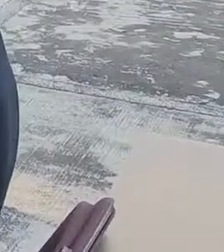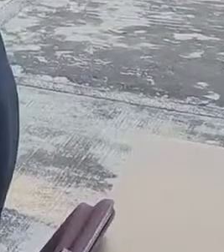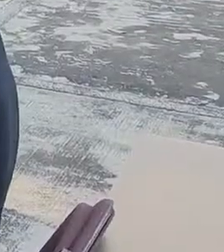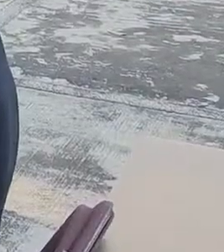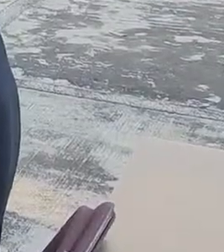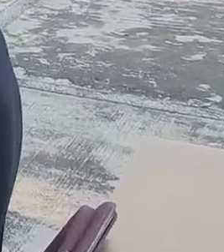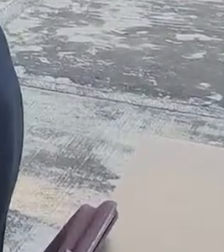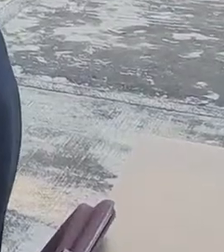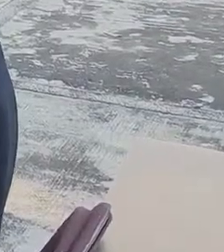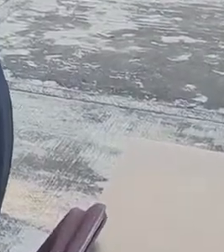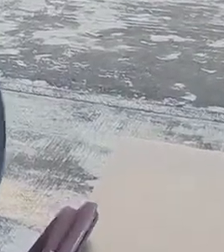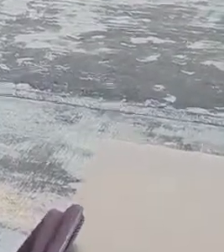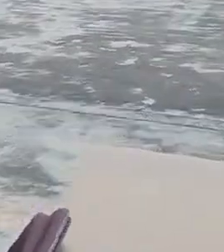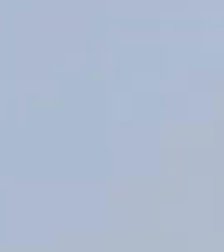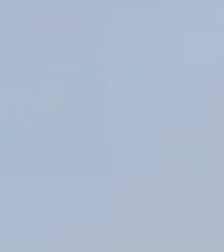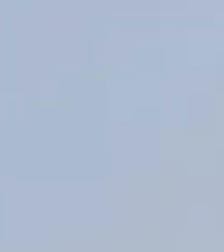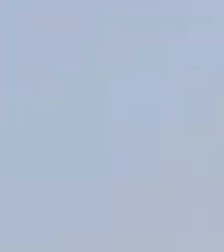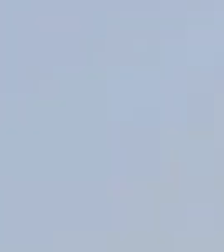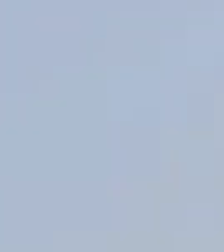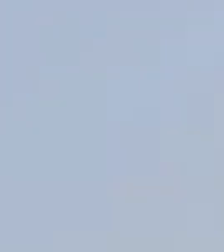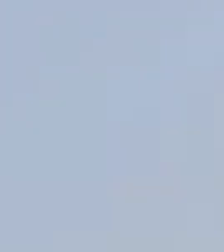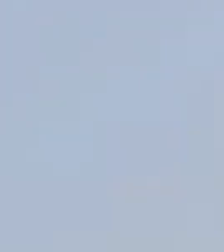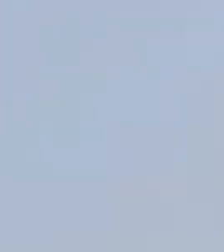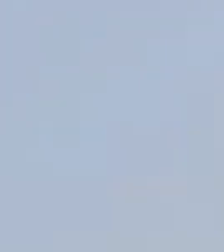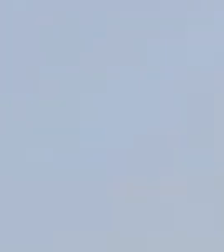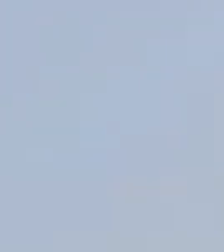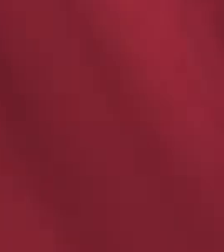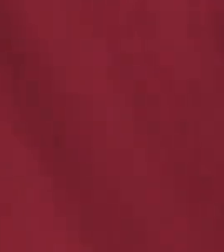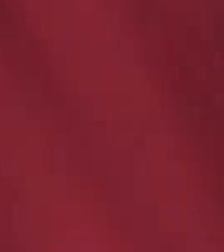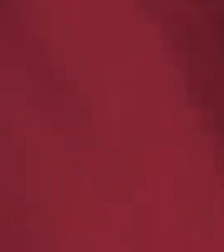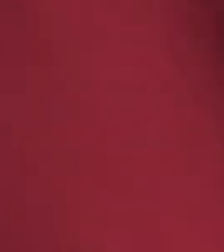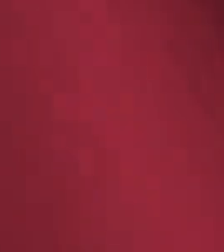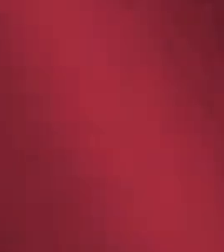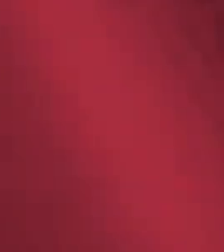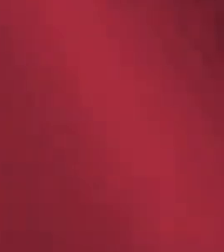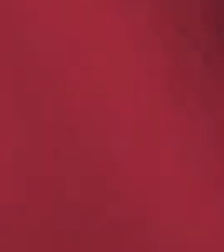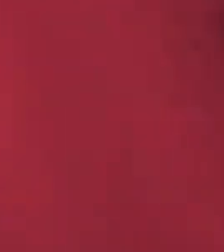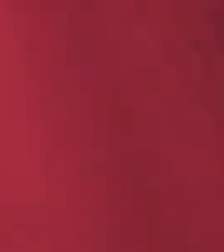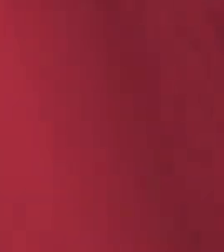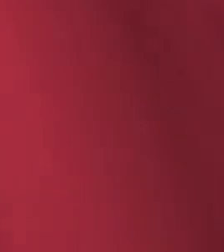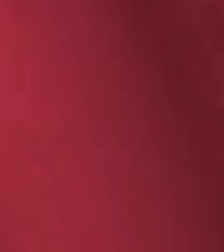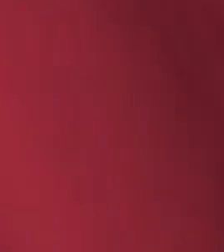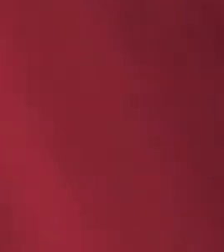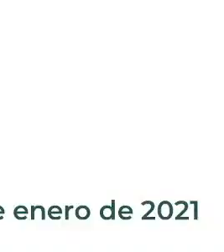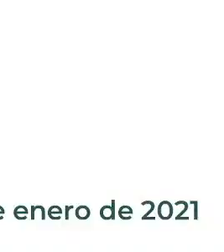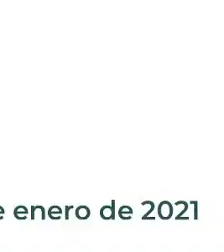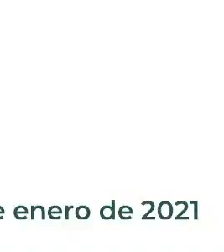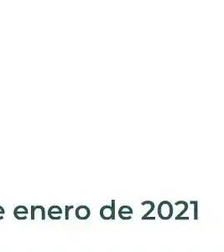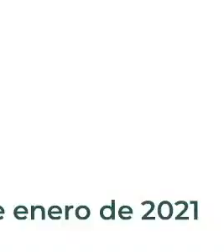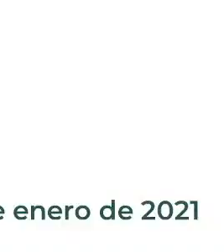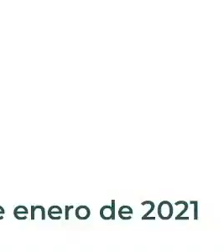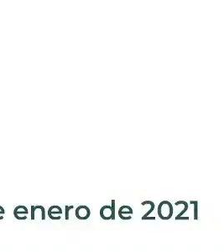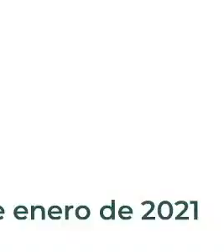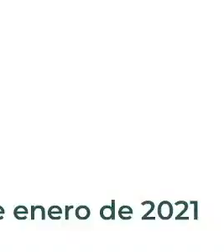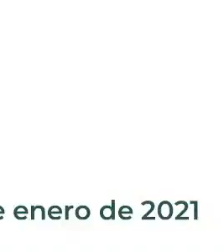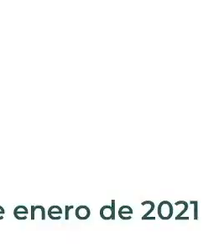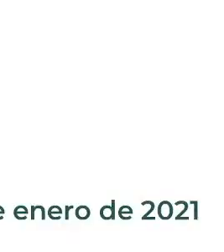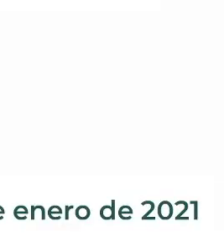distancia. Recuerda, si te cuidas tú, nos cuidamos todos. Gobierno de México.